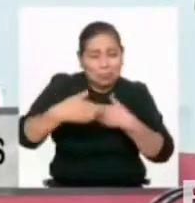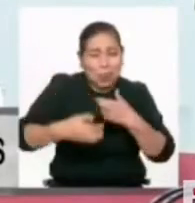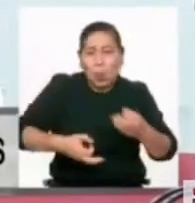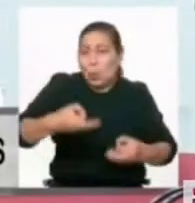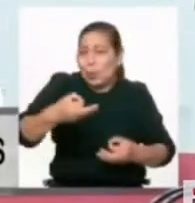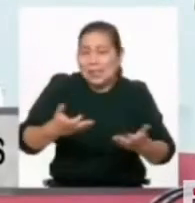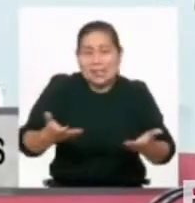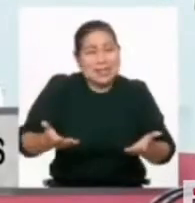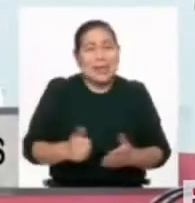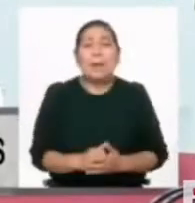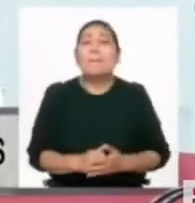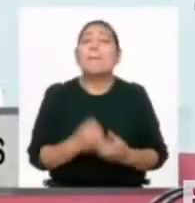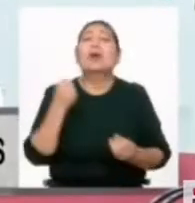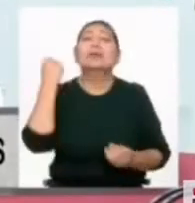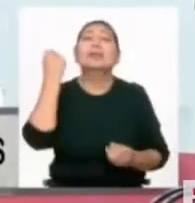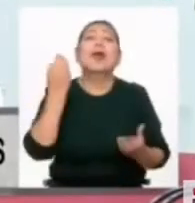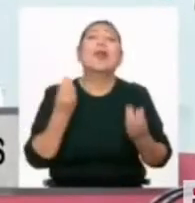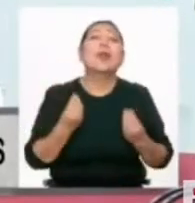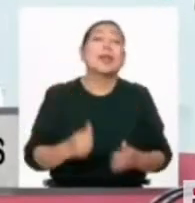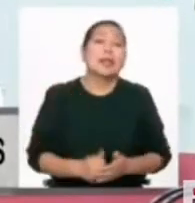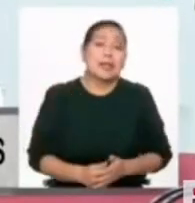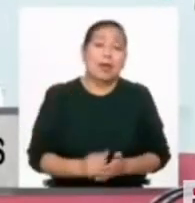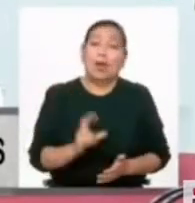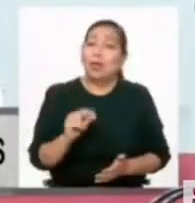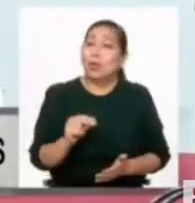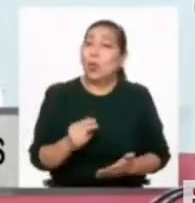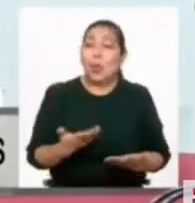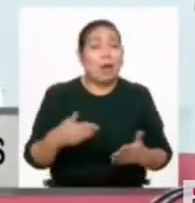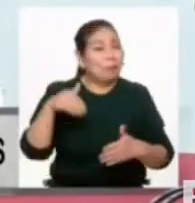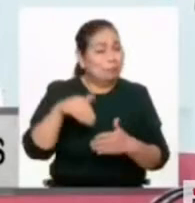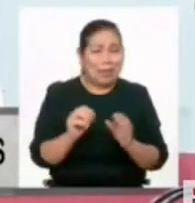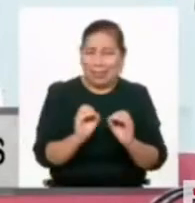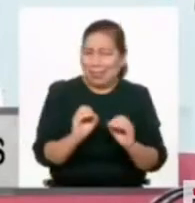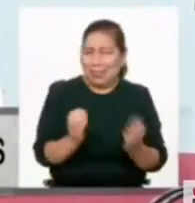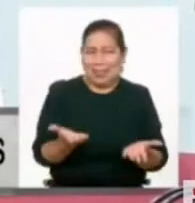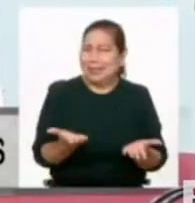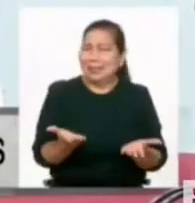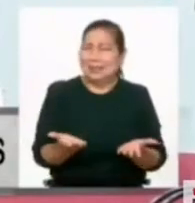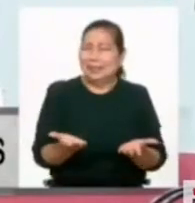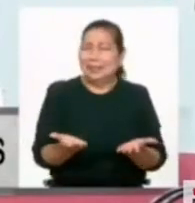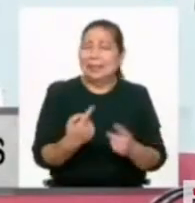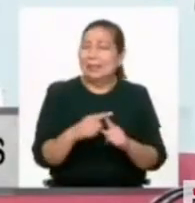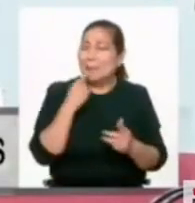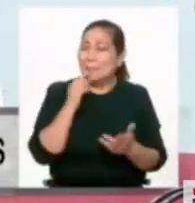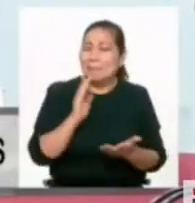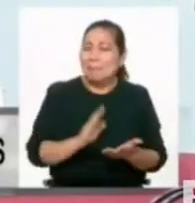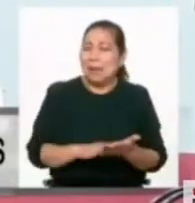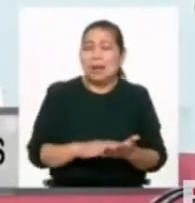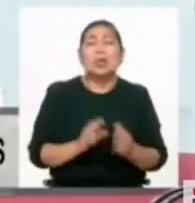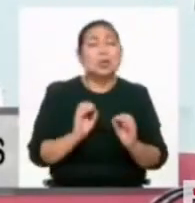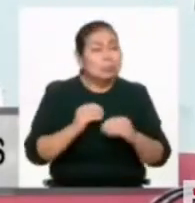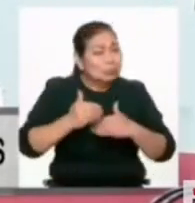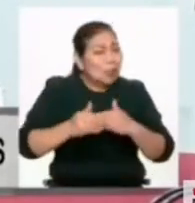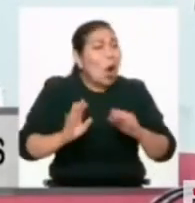proceso judicial. ¿Por qué no lo ganaron? Porque no hubo fraude, no hubo el menor indicio de fraude. Que se